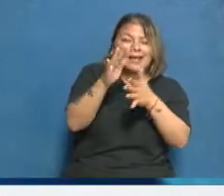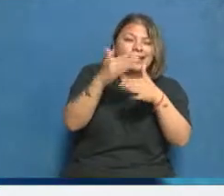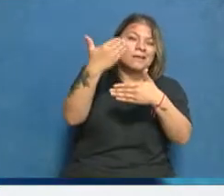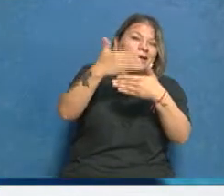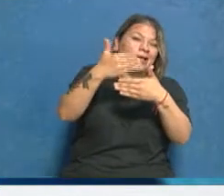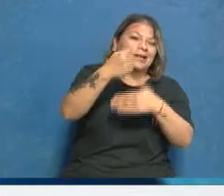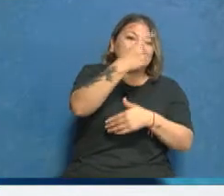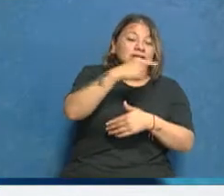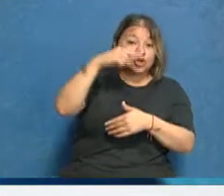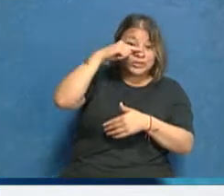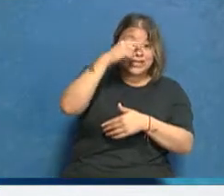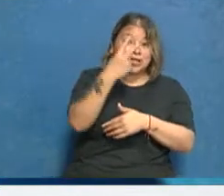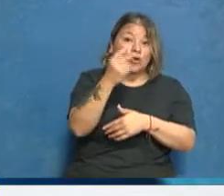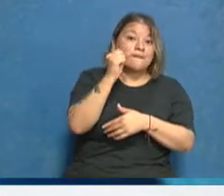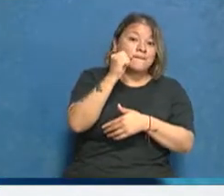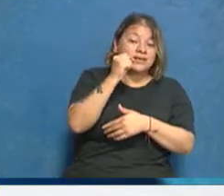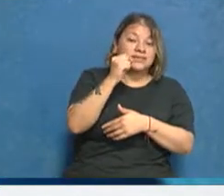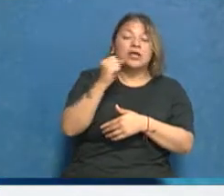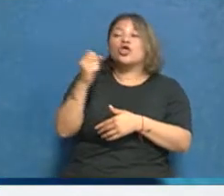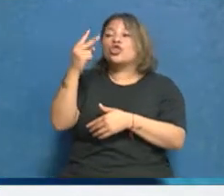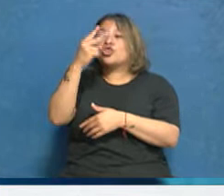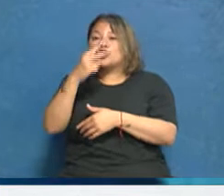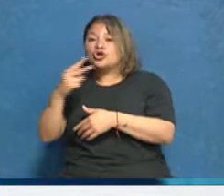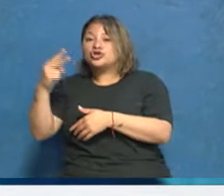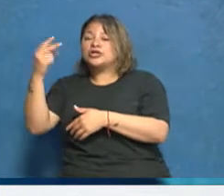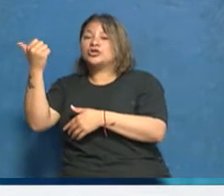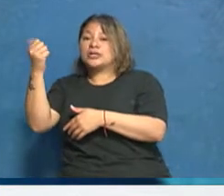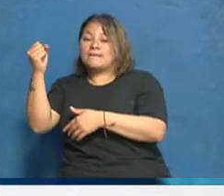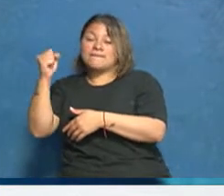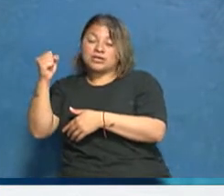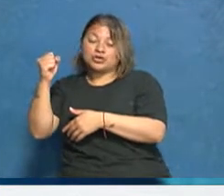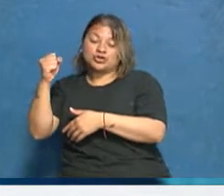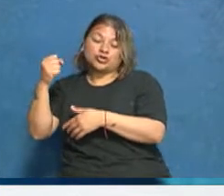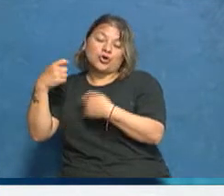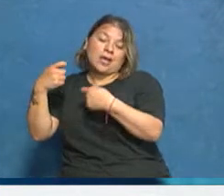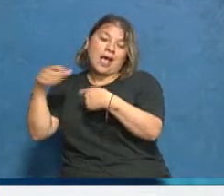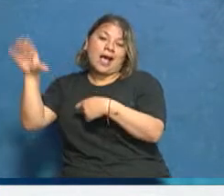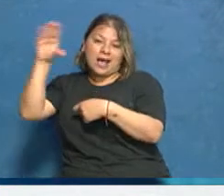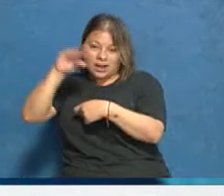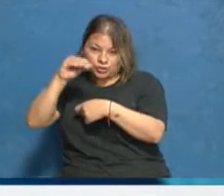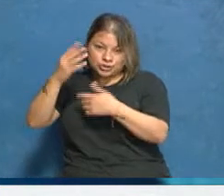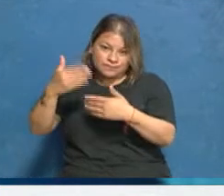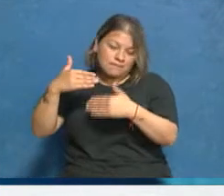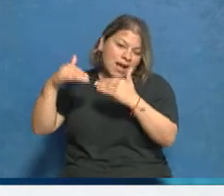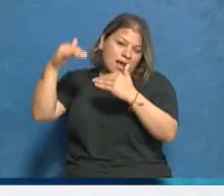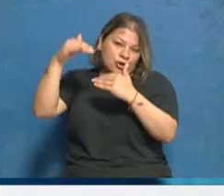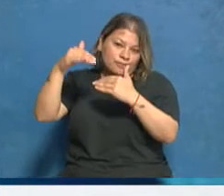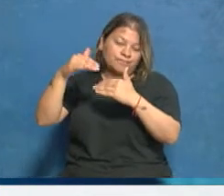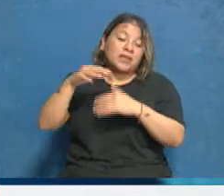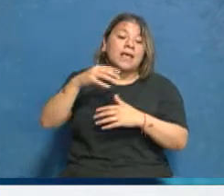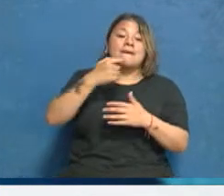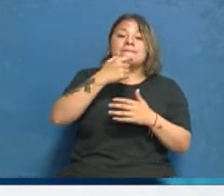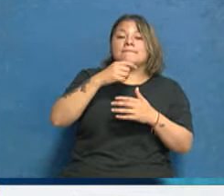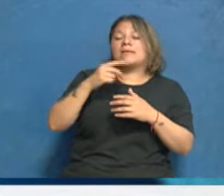de 172 pesos, mientras que 206 tiene un costo durante la noche. Y en el resto de la